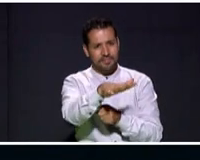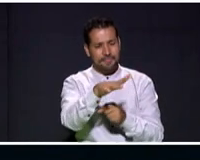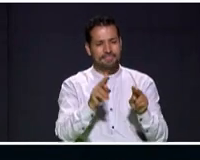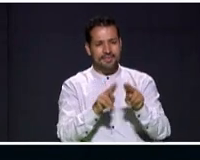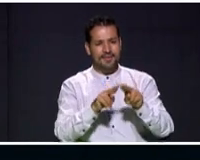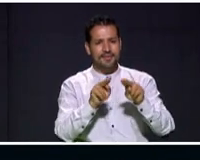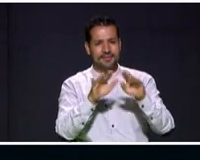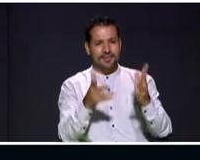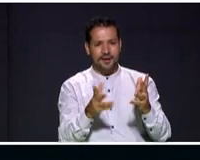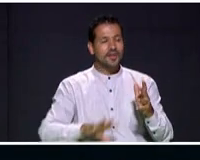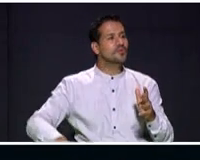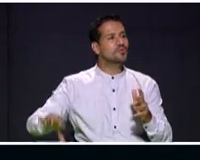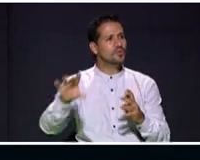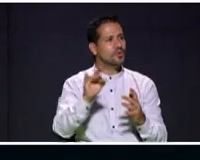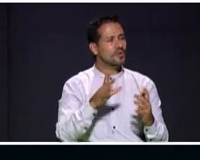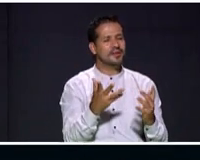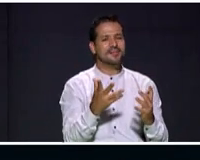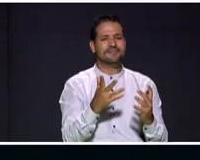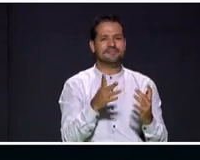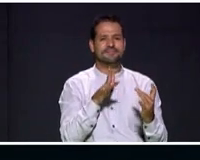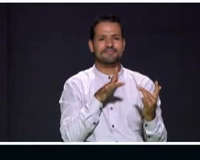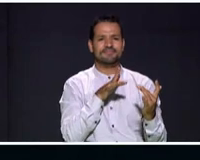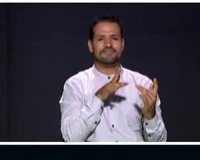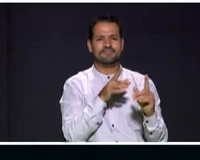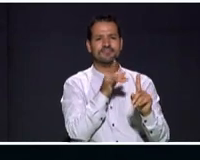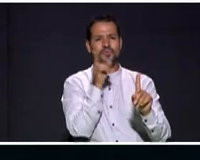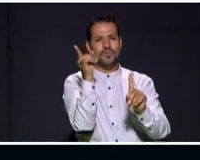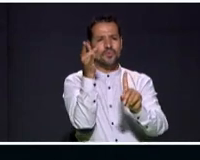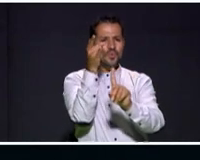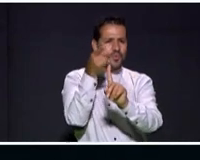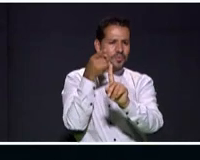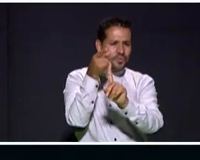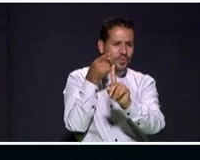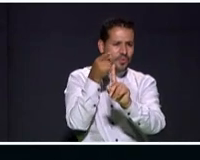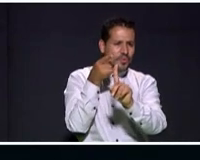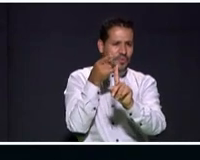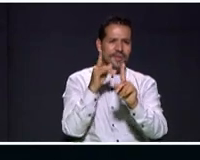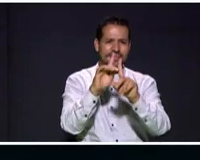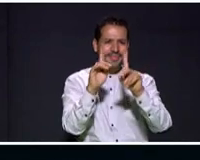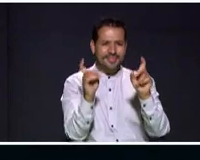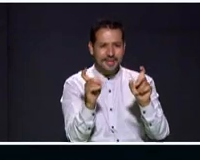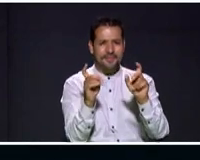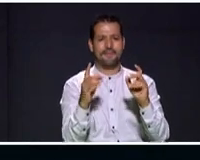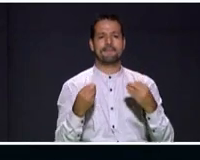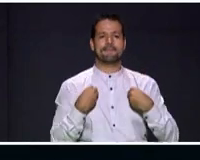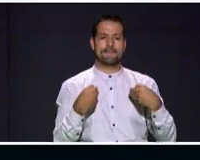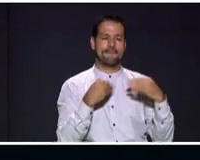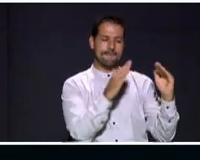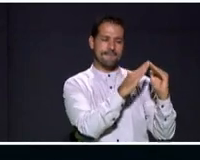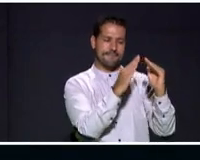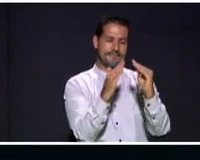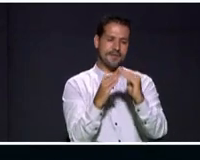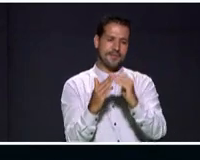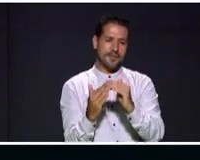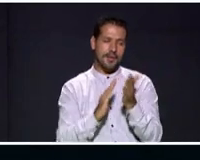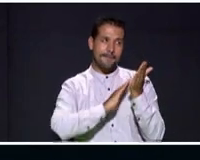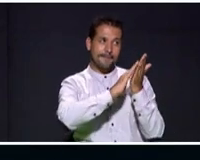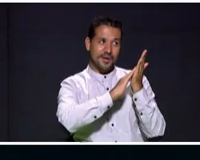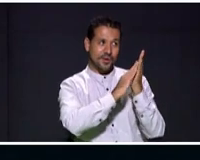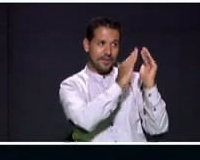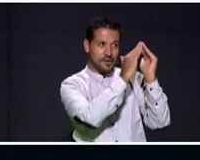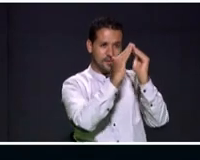internet esos son 450 escuelas en el tema vivienda proponemos un mejoramiento de vivienda por 9 millones